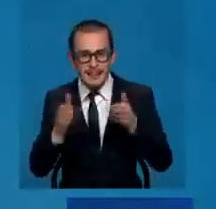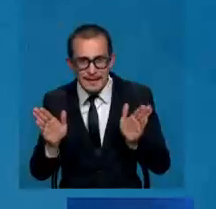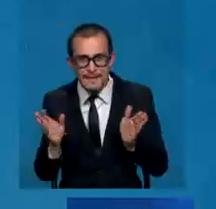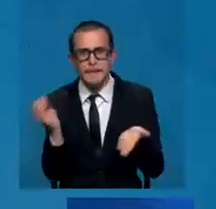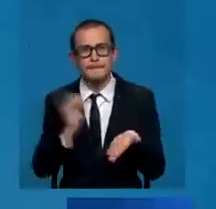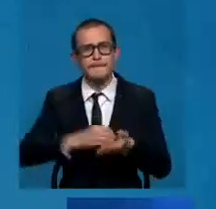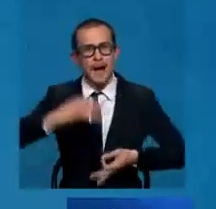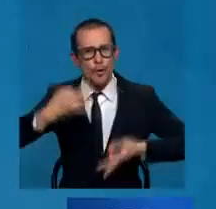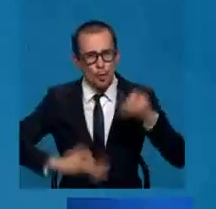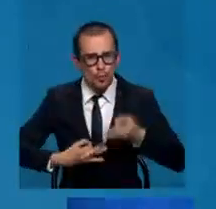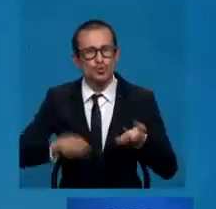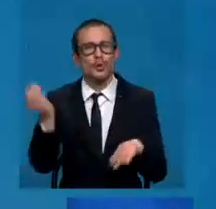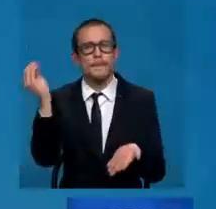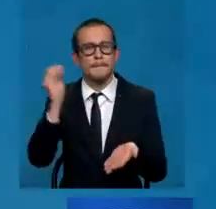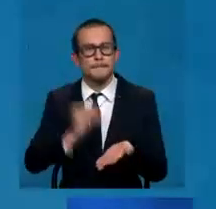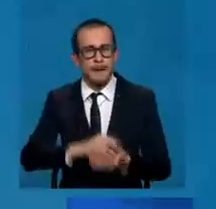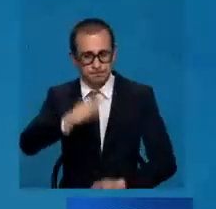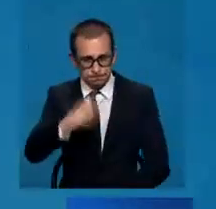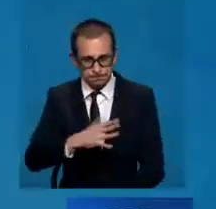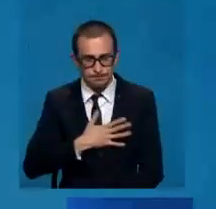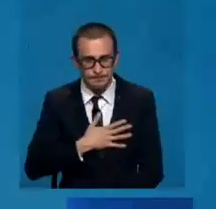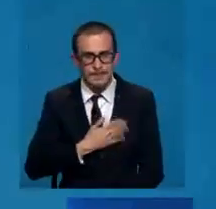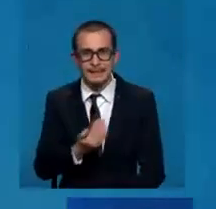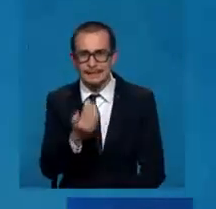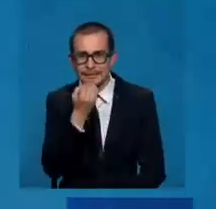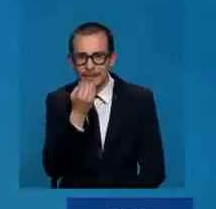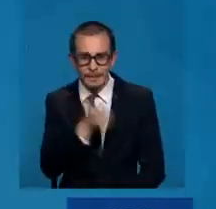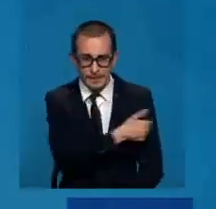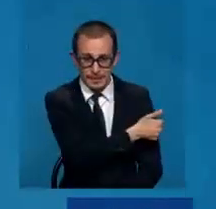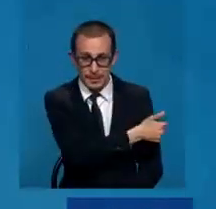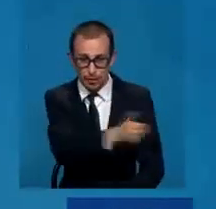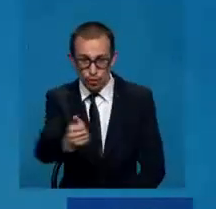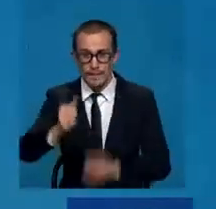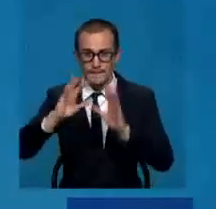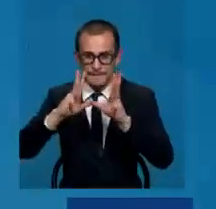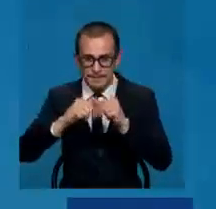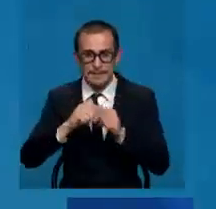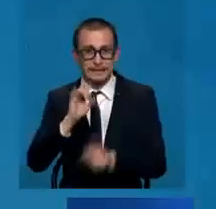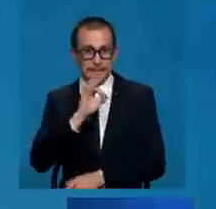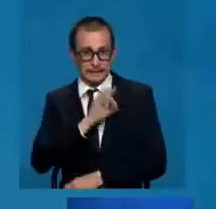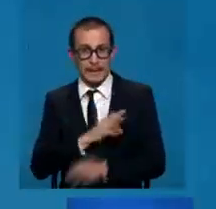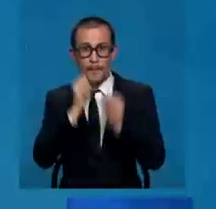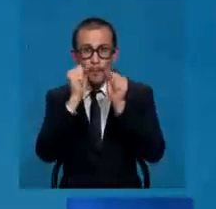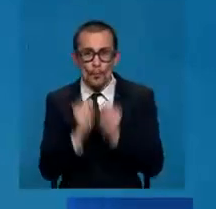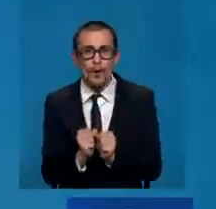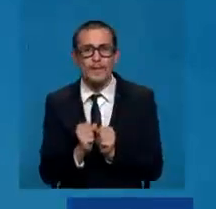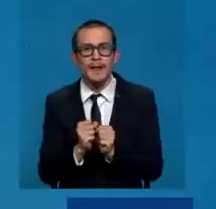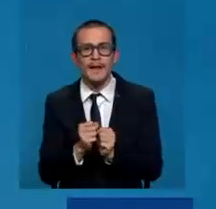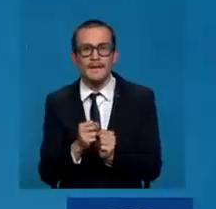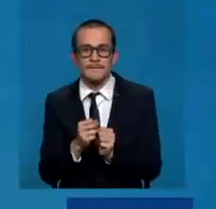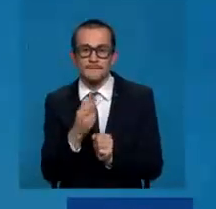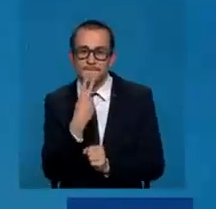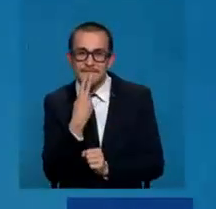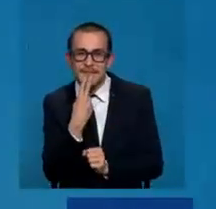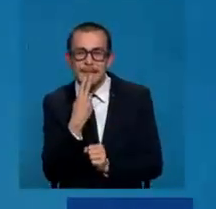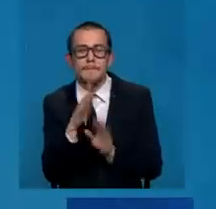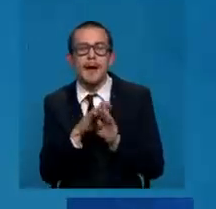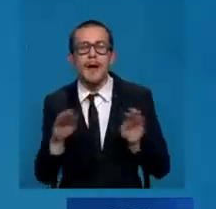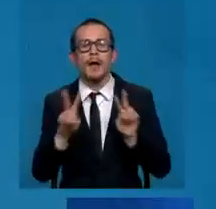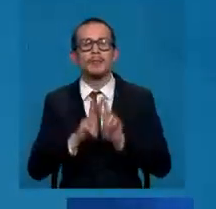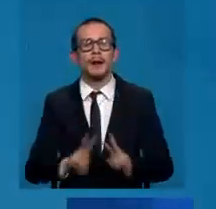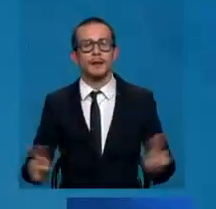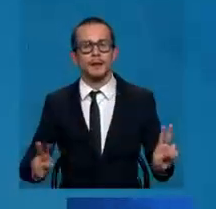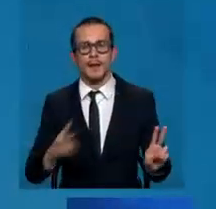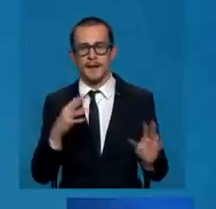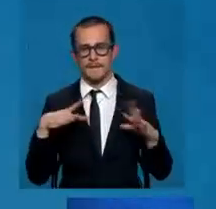más justo, más próspero. Y también para que todas las familias chilenas puedan tener una vida más plena y más